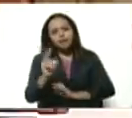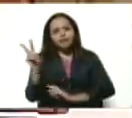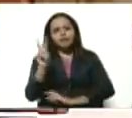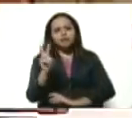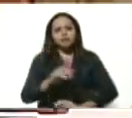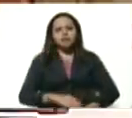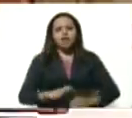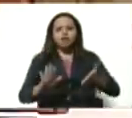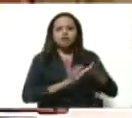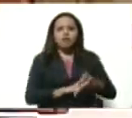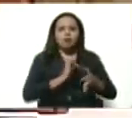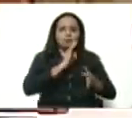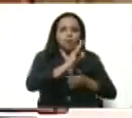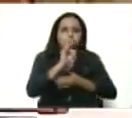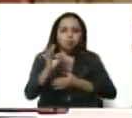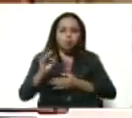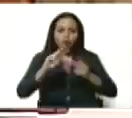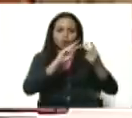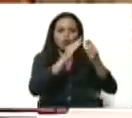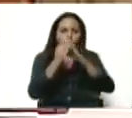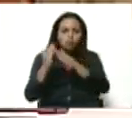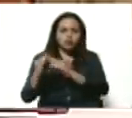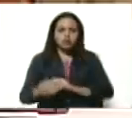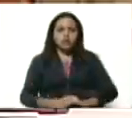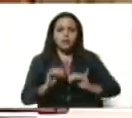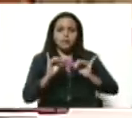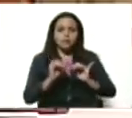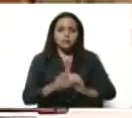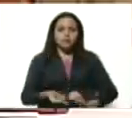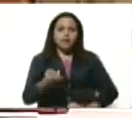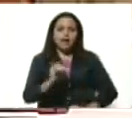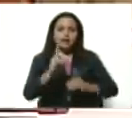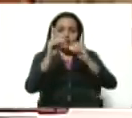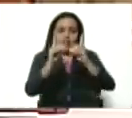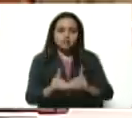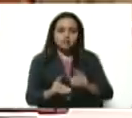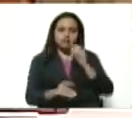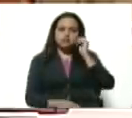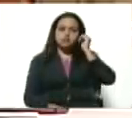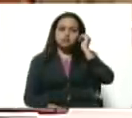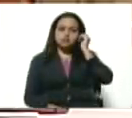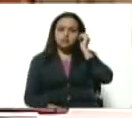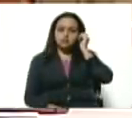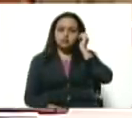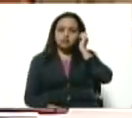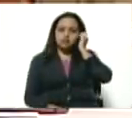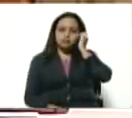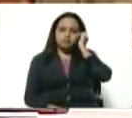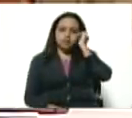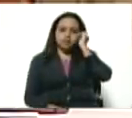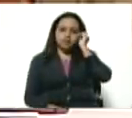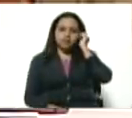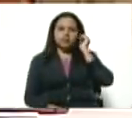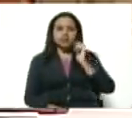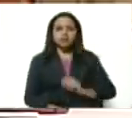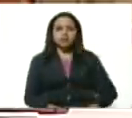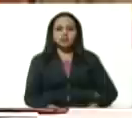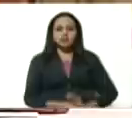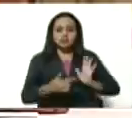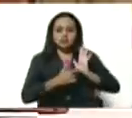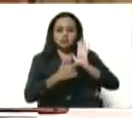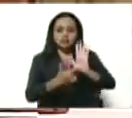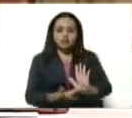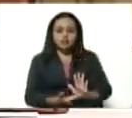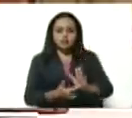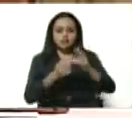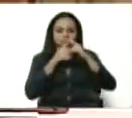transmisión comunitaria en base a ello se ha tomado una decisión fueron presentados al presidente de los